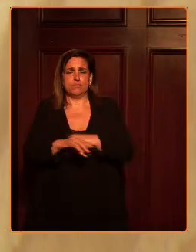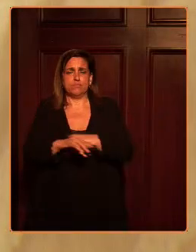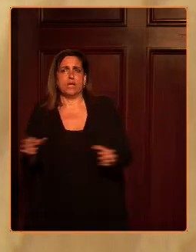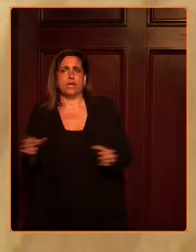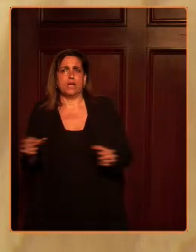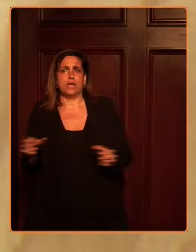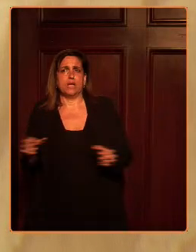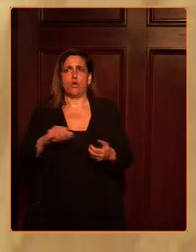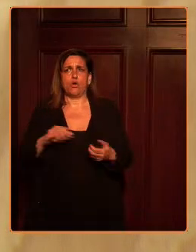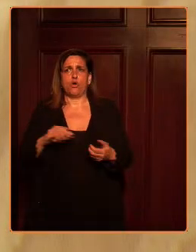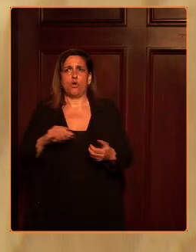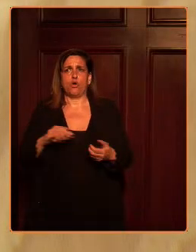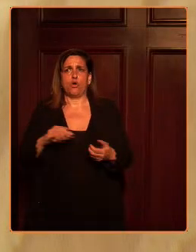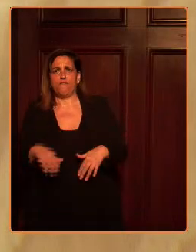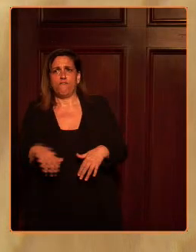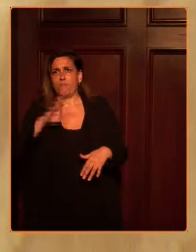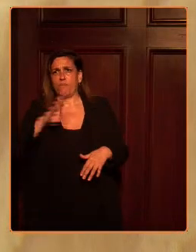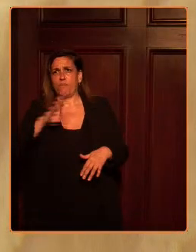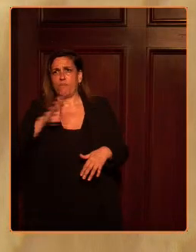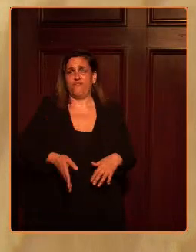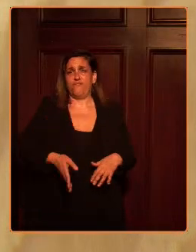que después fue